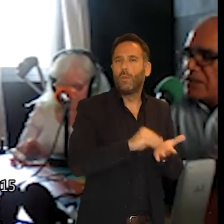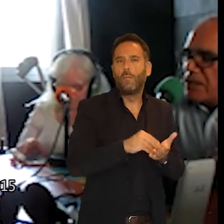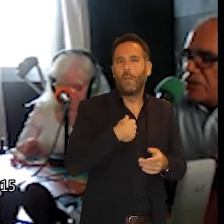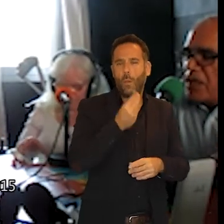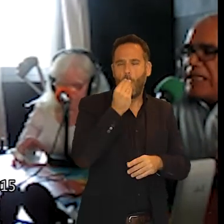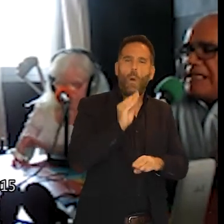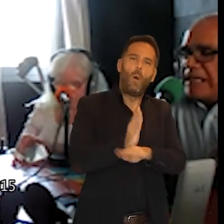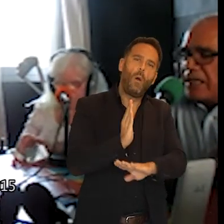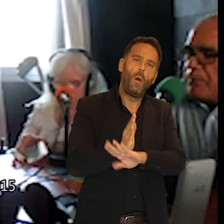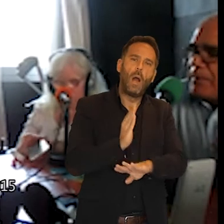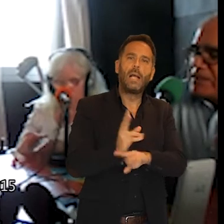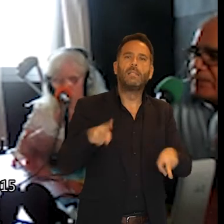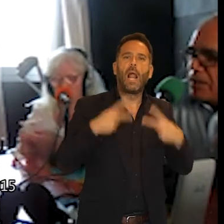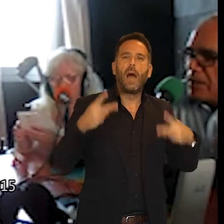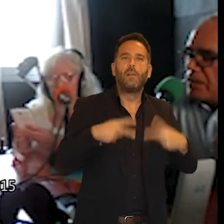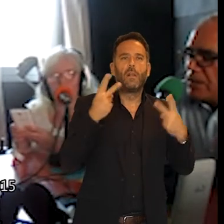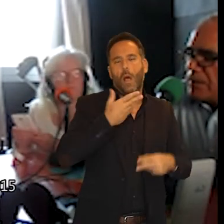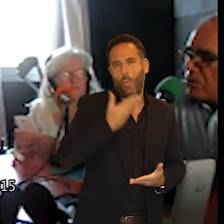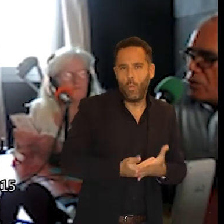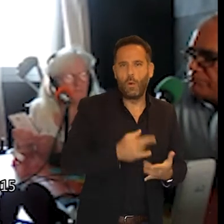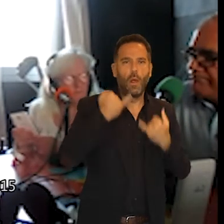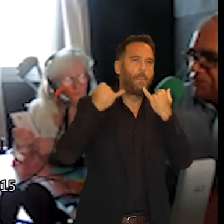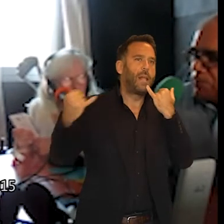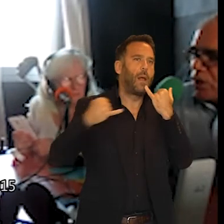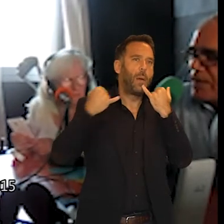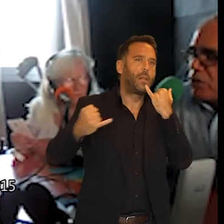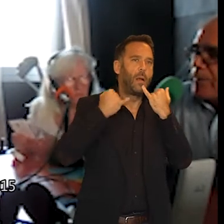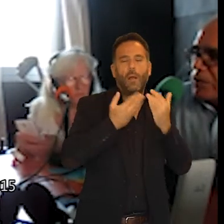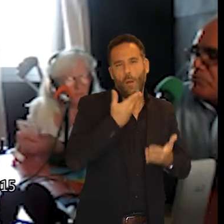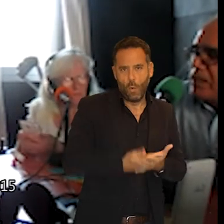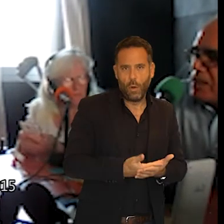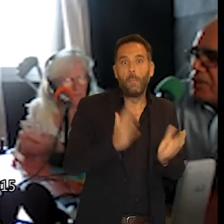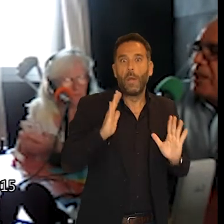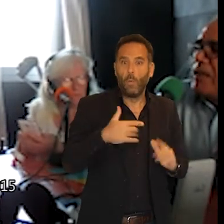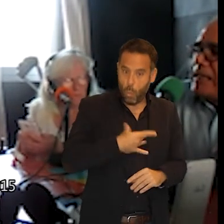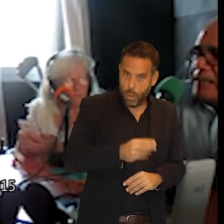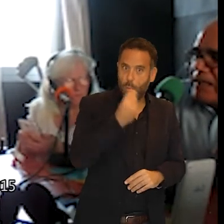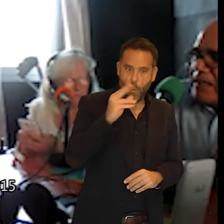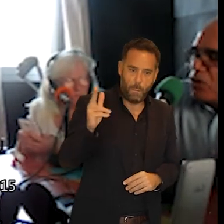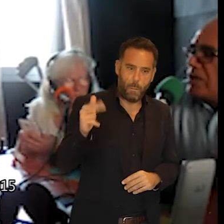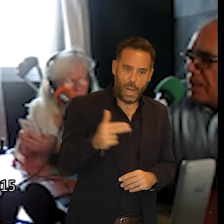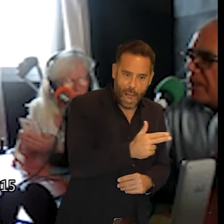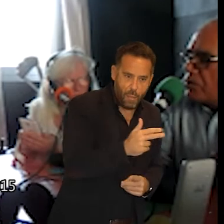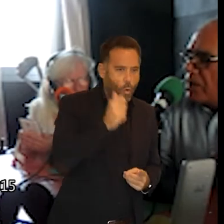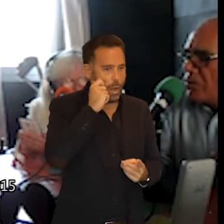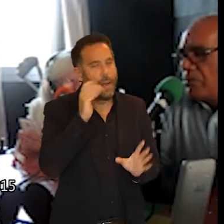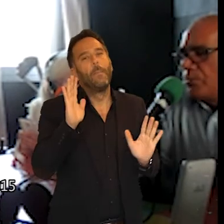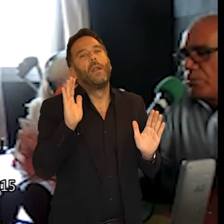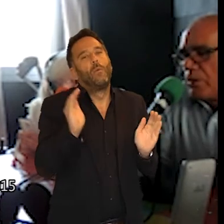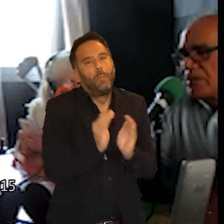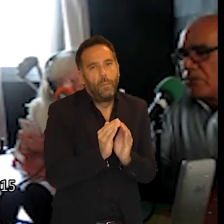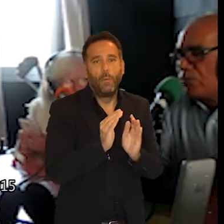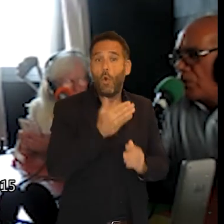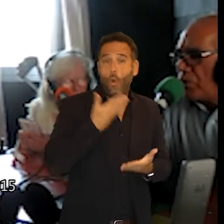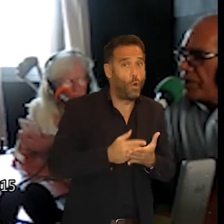comes ensalada, te aburres. Si tú siempre comes pasta, te aburres. Entonces, tú, al poder comer pescado, carne, dentro de un orden, no te